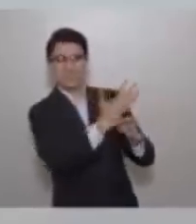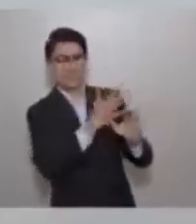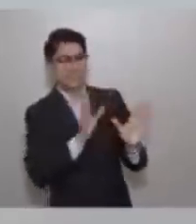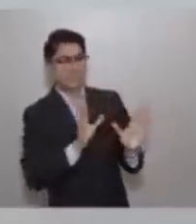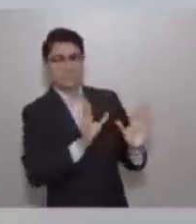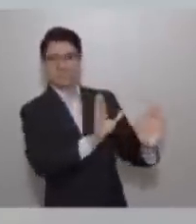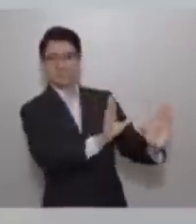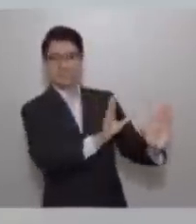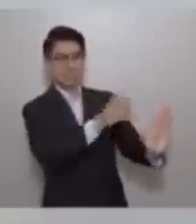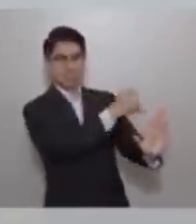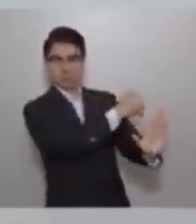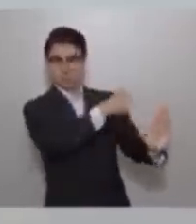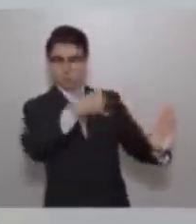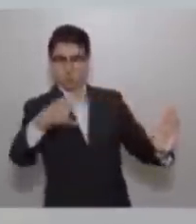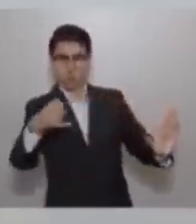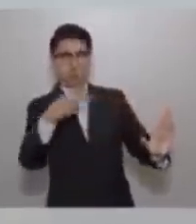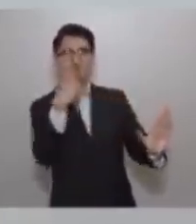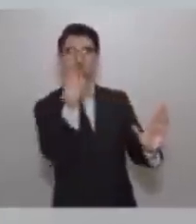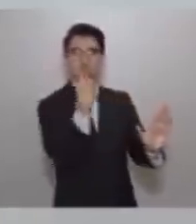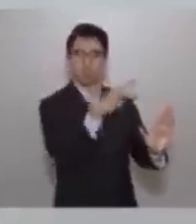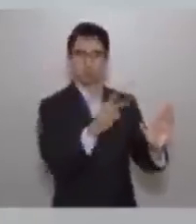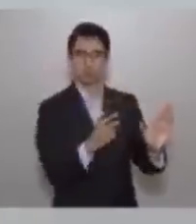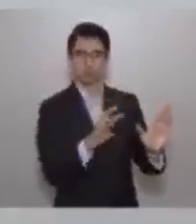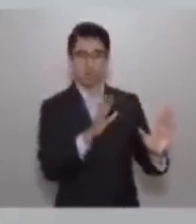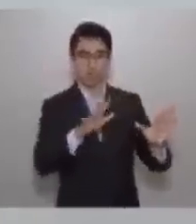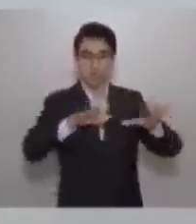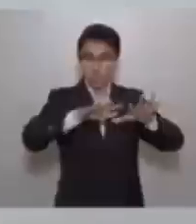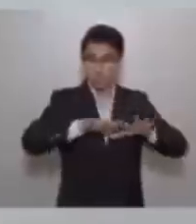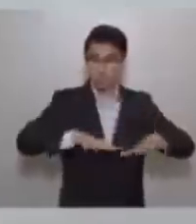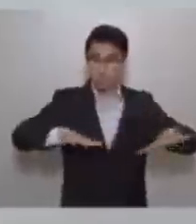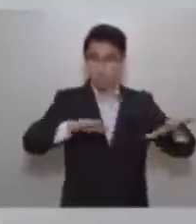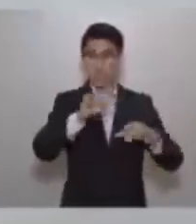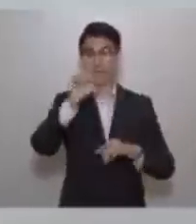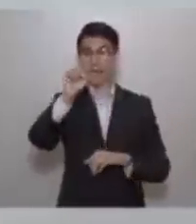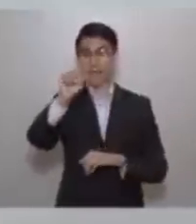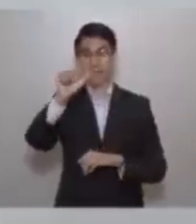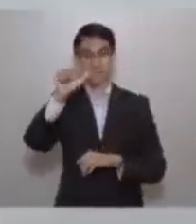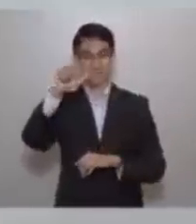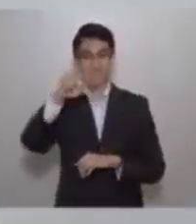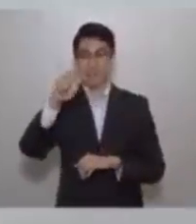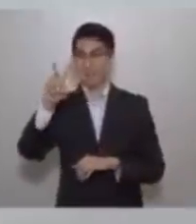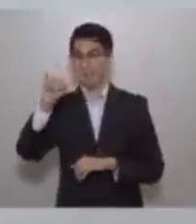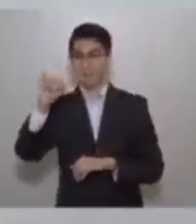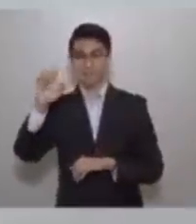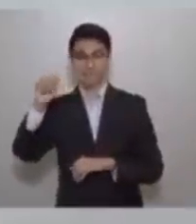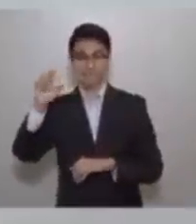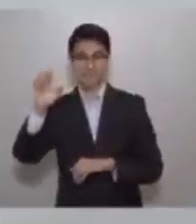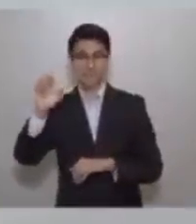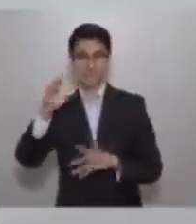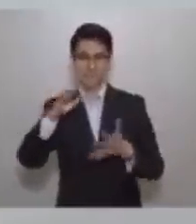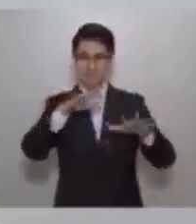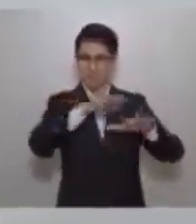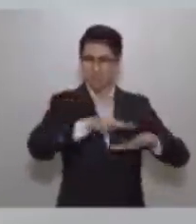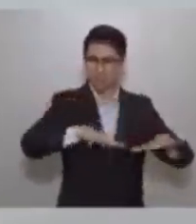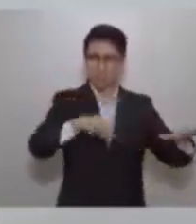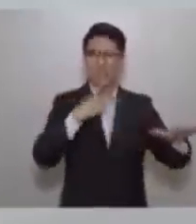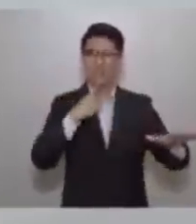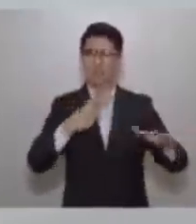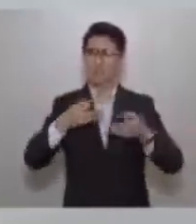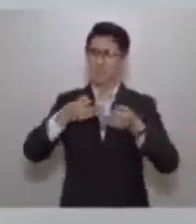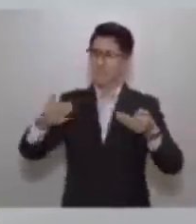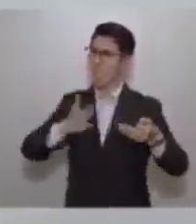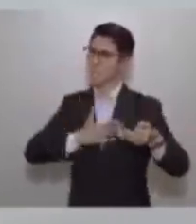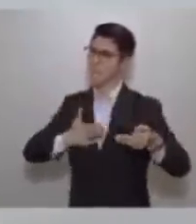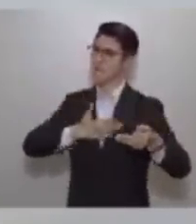violento, Cosama, de este tipo, para hacer un daño colateral. Como lo mencionamos hace rato, Cosama, precisamente este tipo